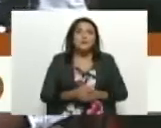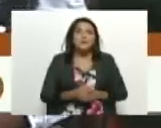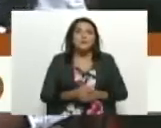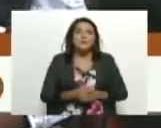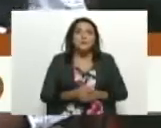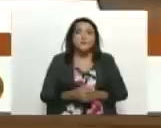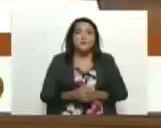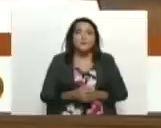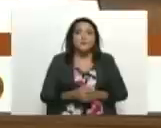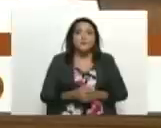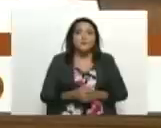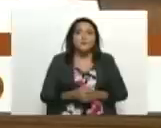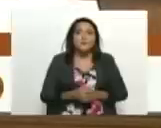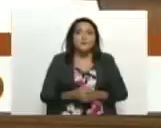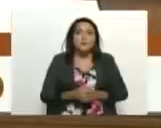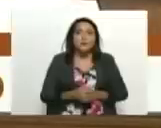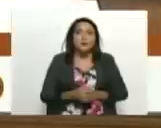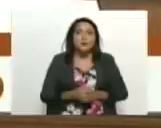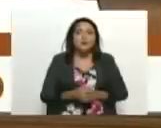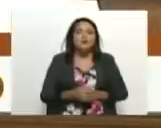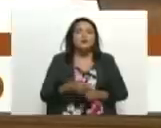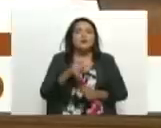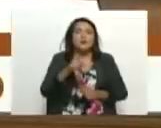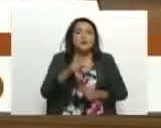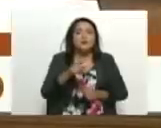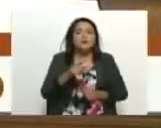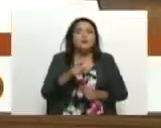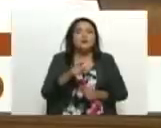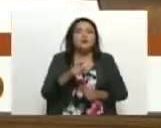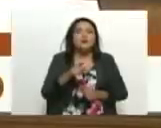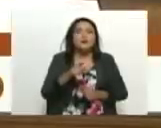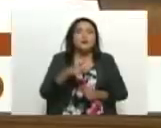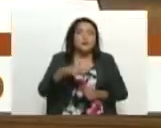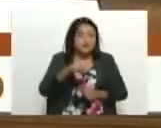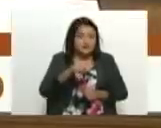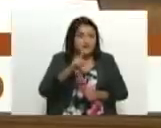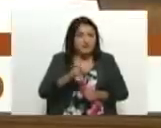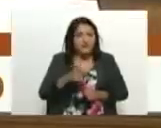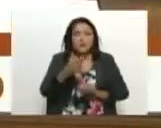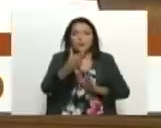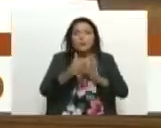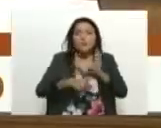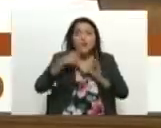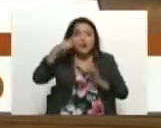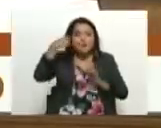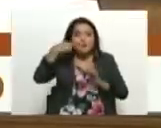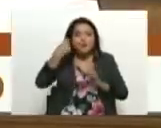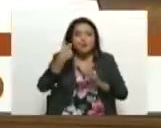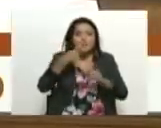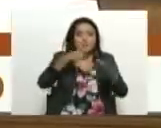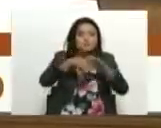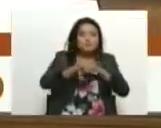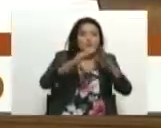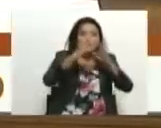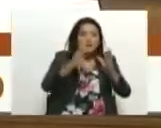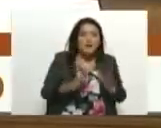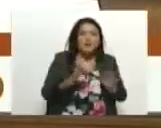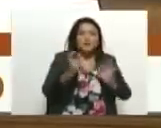el Tribunal de la Causa puede acordar medidas cautelares de prohibición de enajenar y grabar, incautación o decomiso,